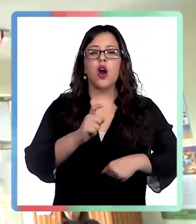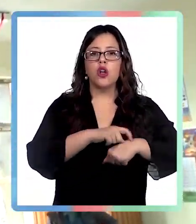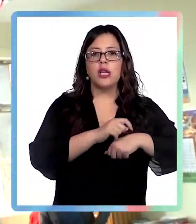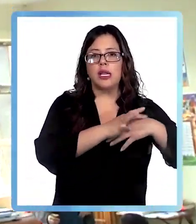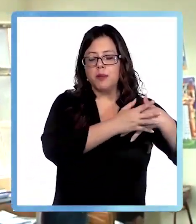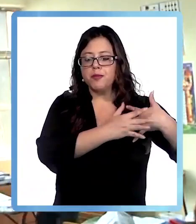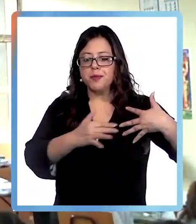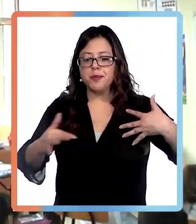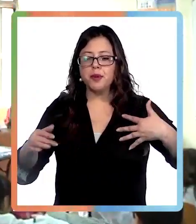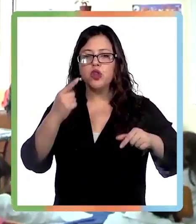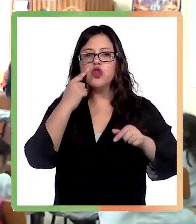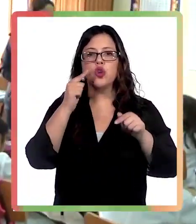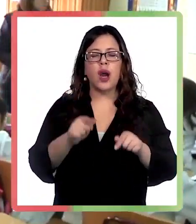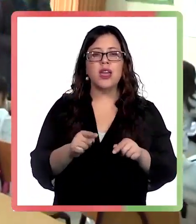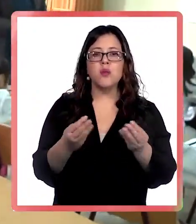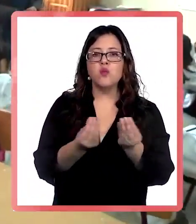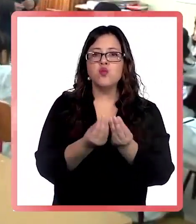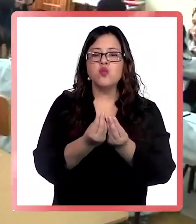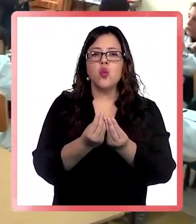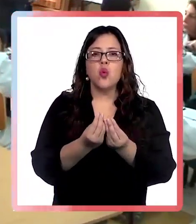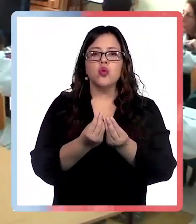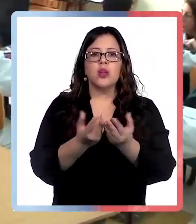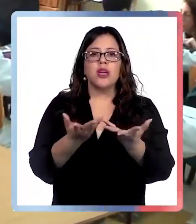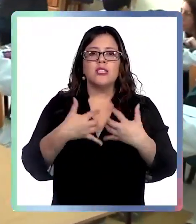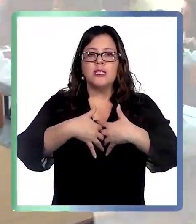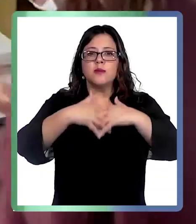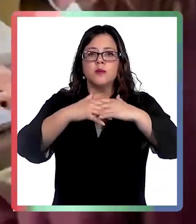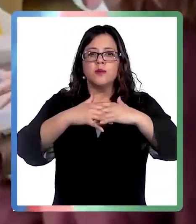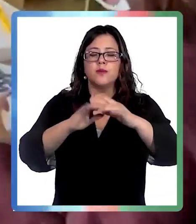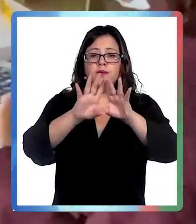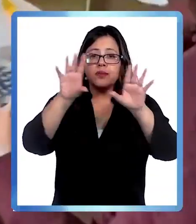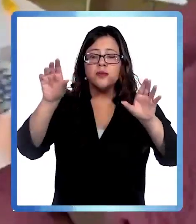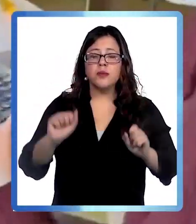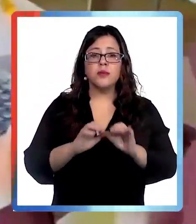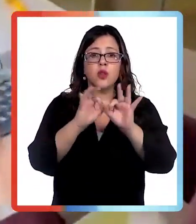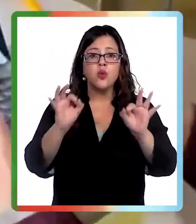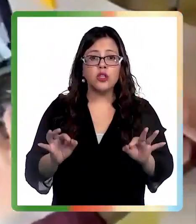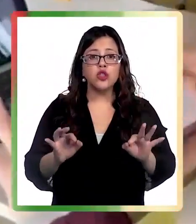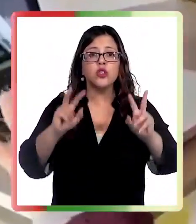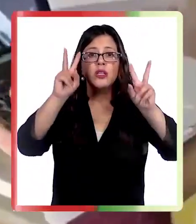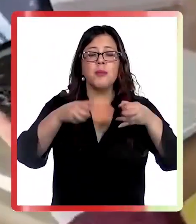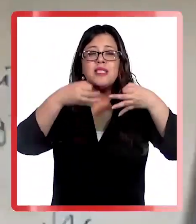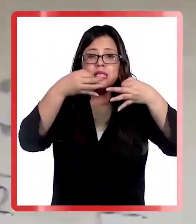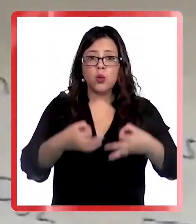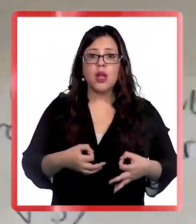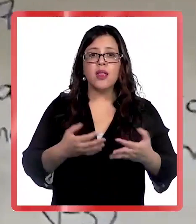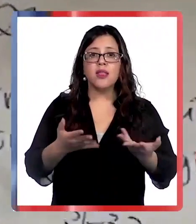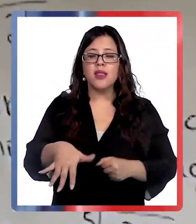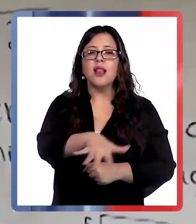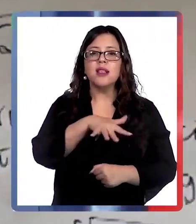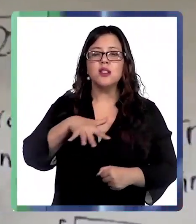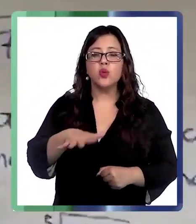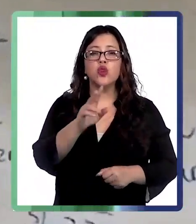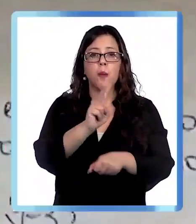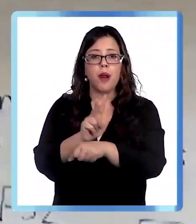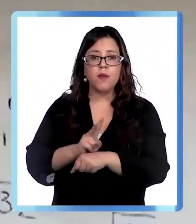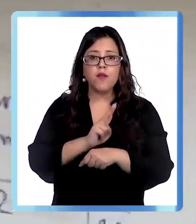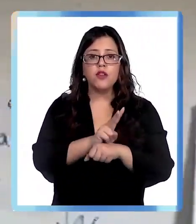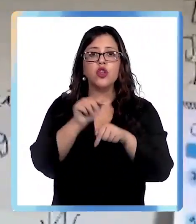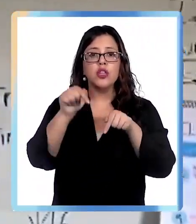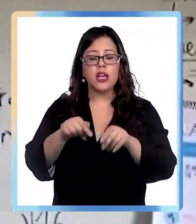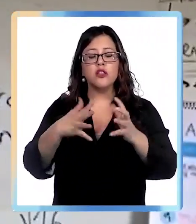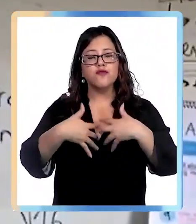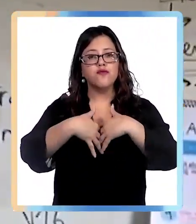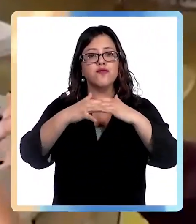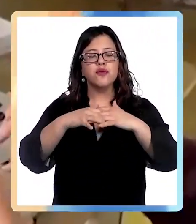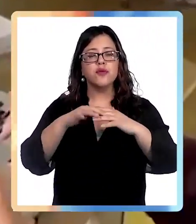del sistema educativo, de las garantías en términos de condiciones para los profesores, que es lo que hay que reforzar, mantienen esta